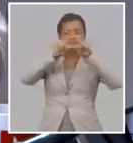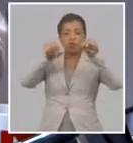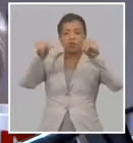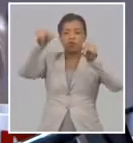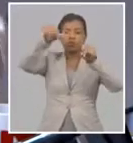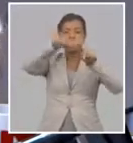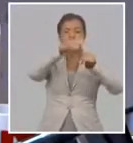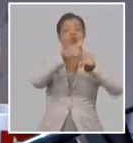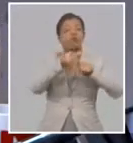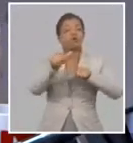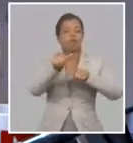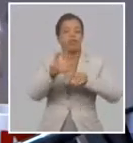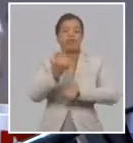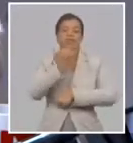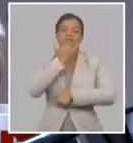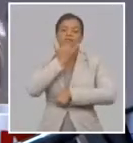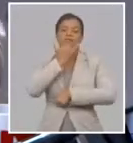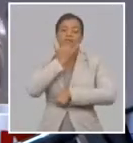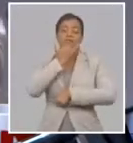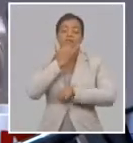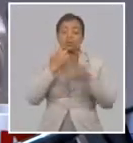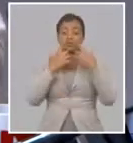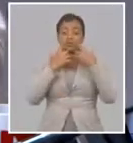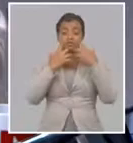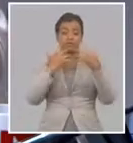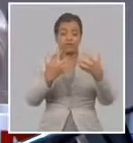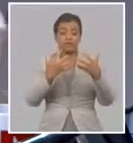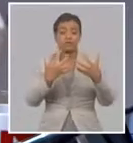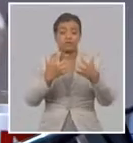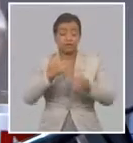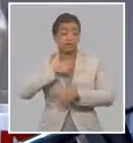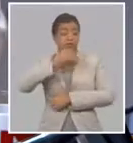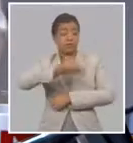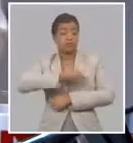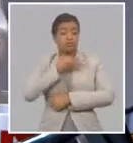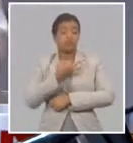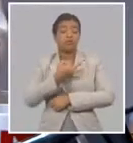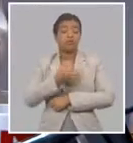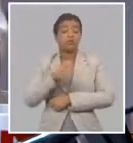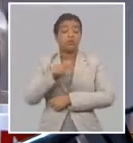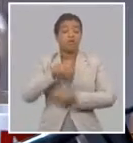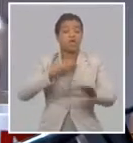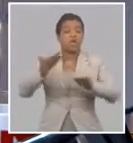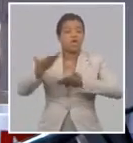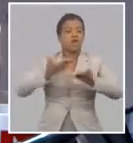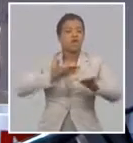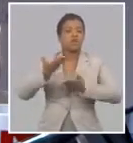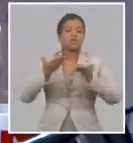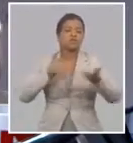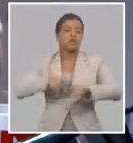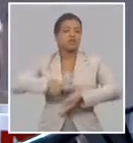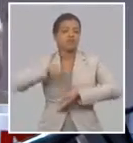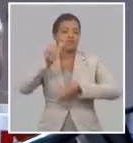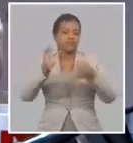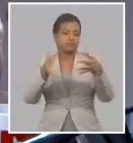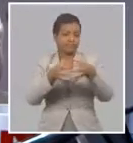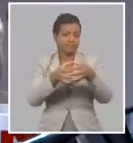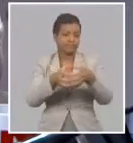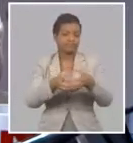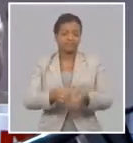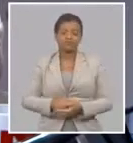tiene un impacto representativo y por consiguiente reitero el impacto en la exportación de los servicios de la corporación